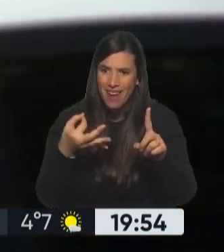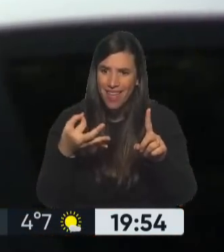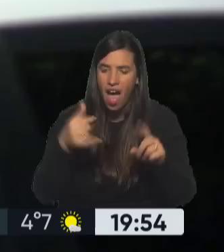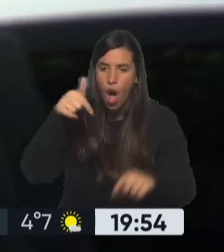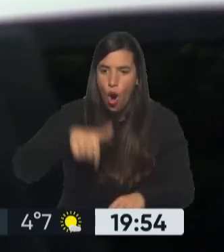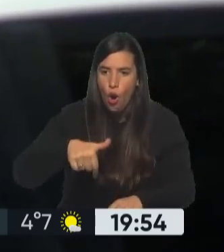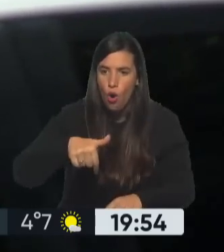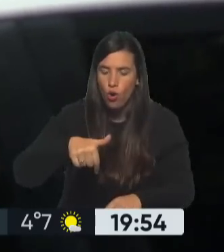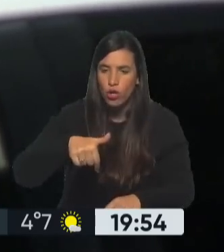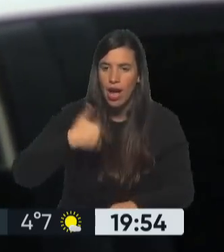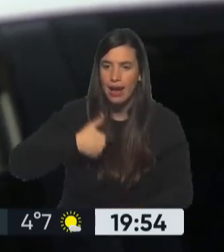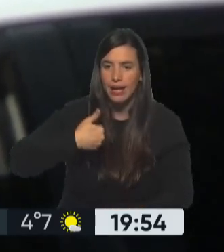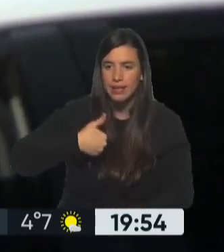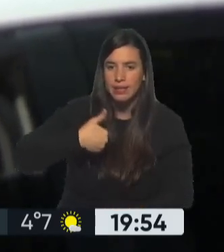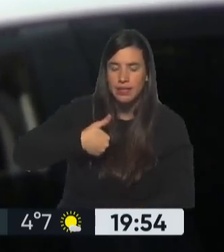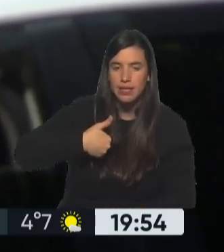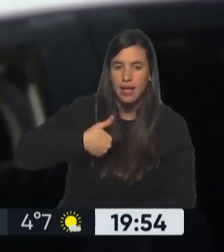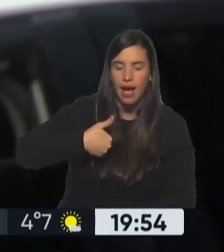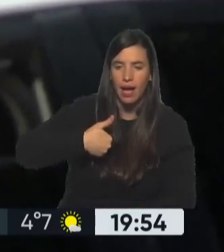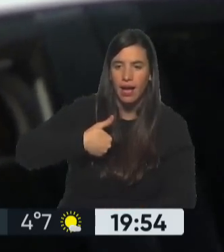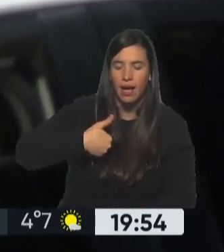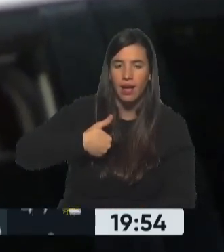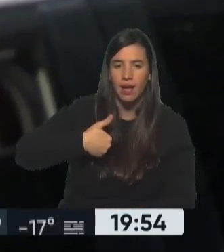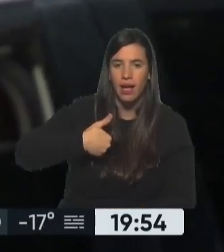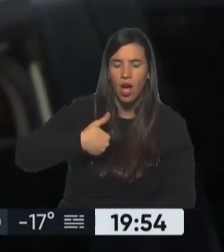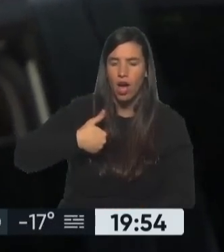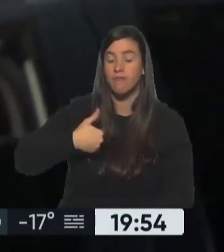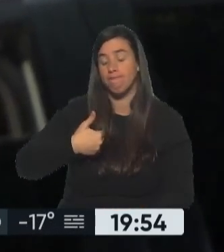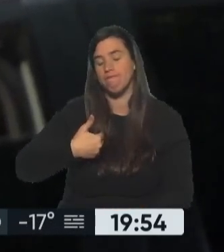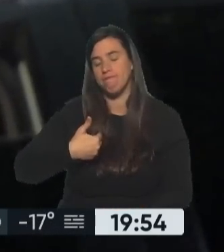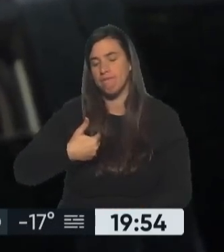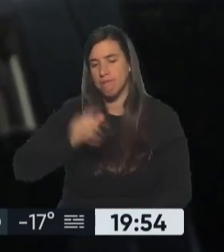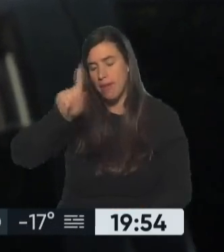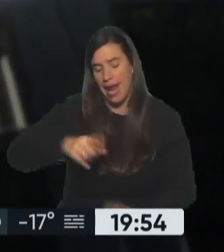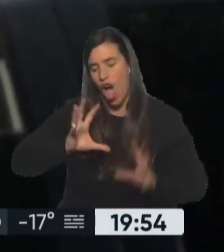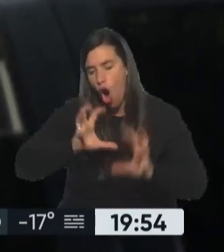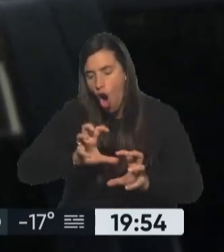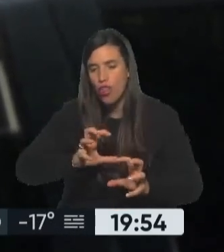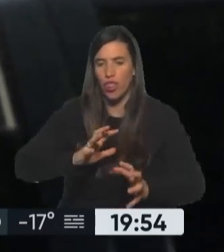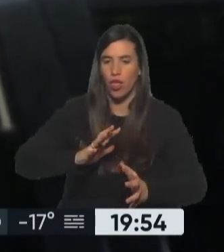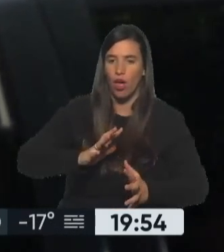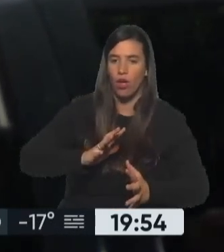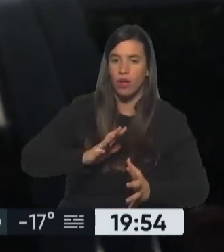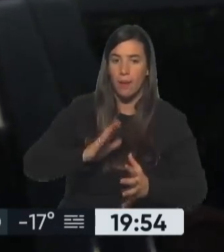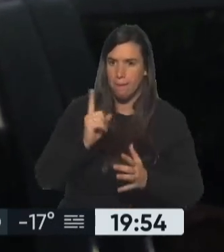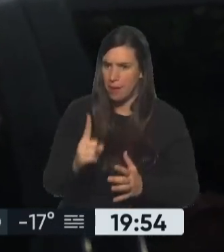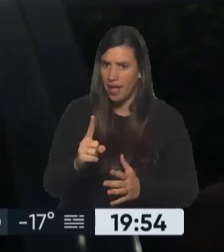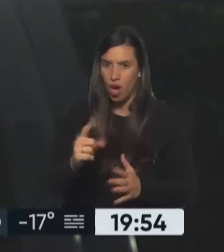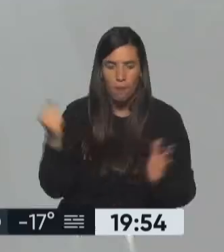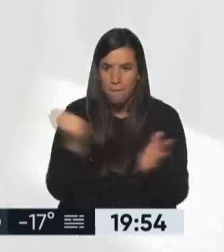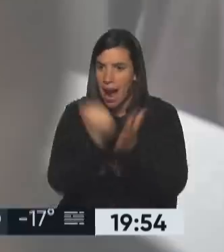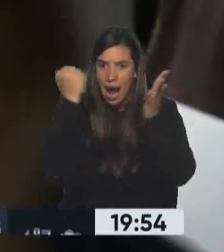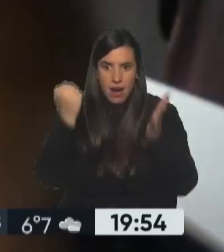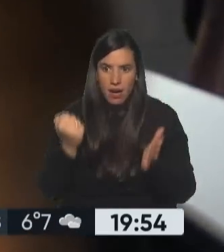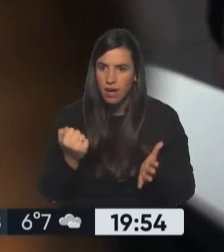la Argentina, además de despertar odios y amores. No, hay un antes y después. Yo te